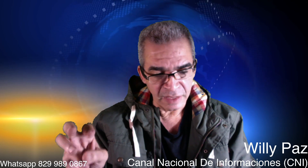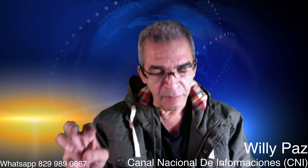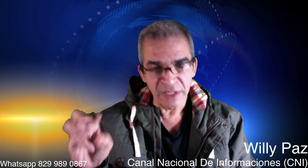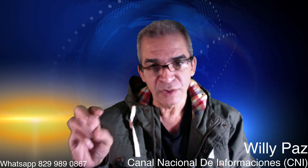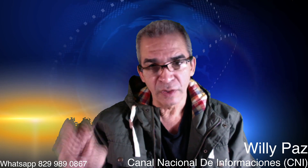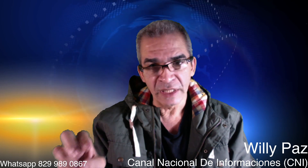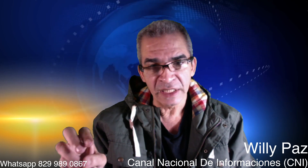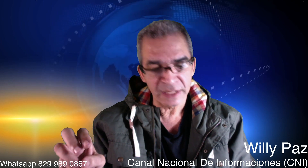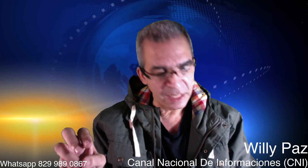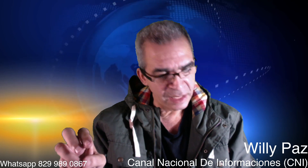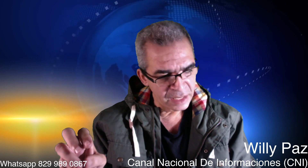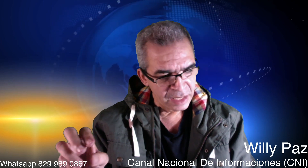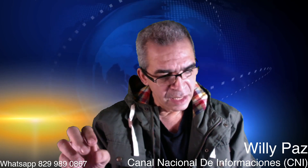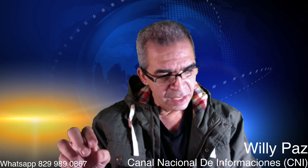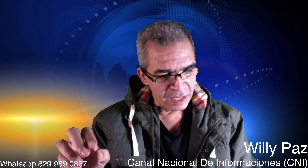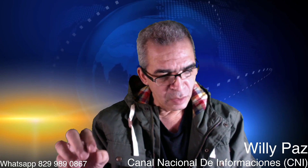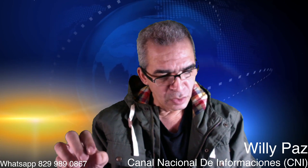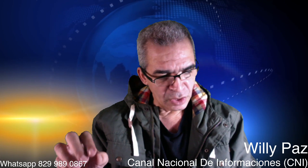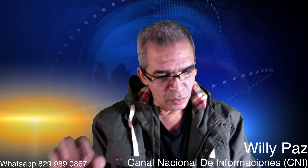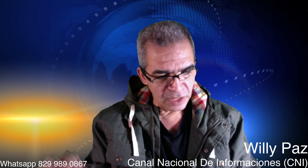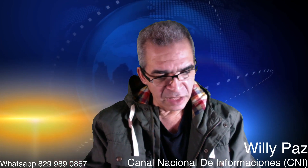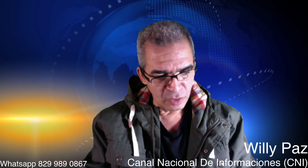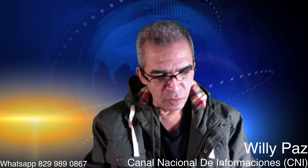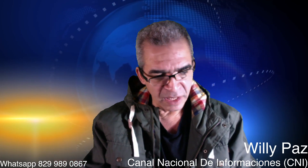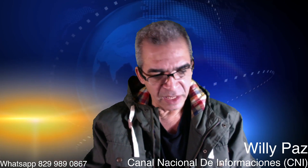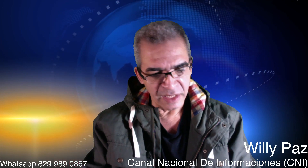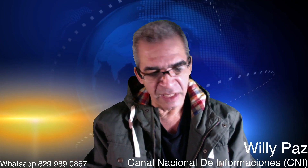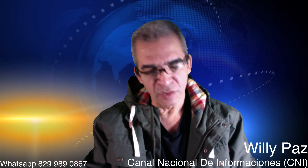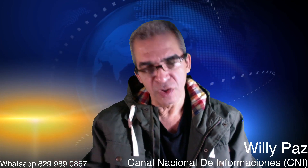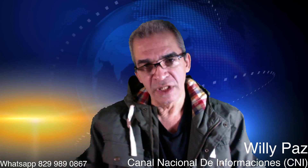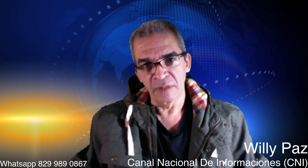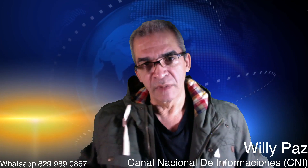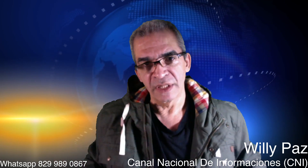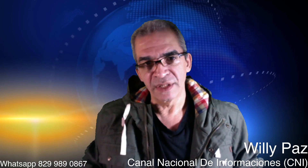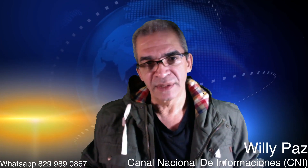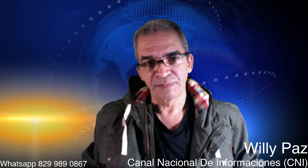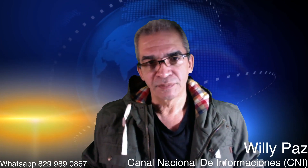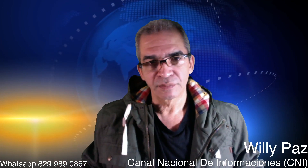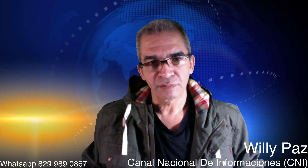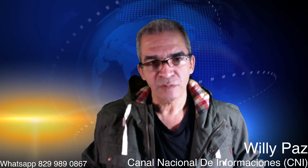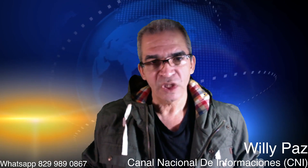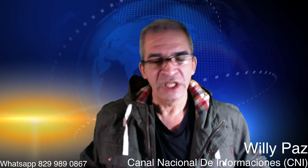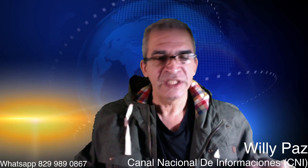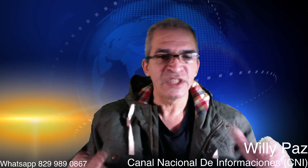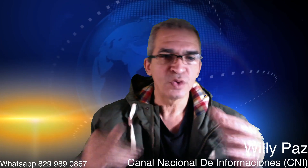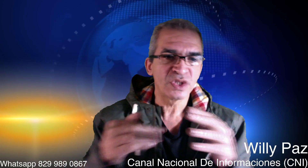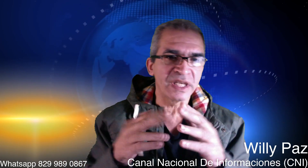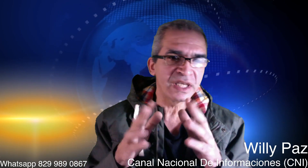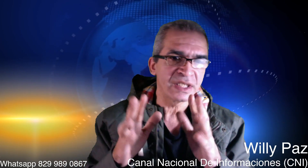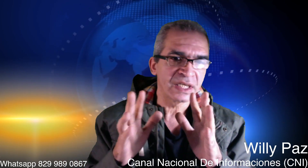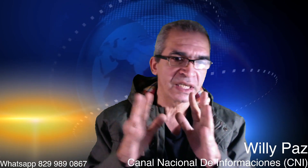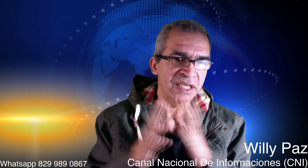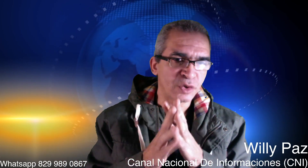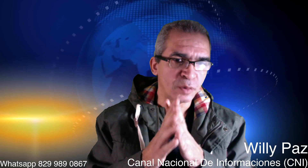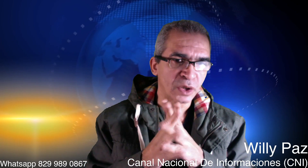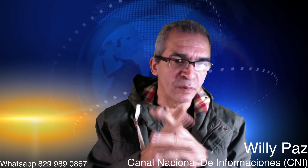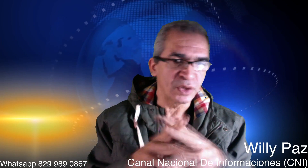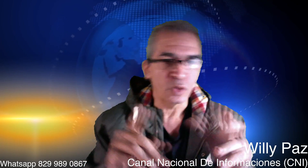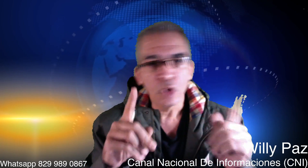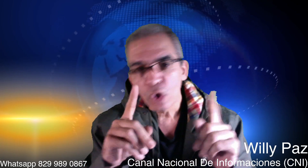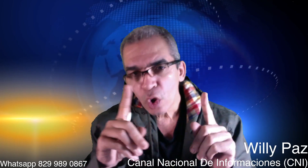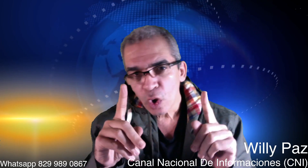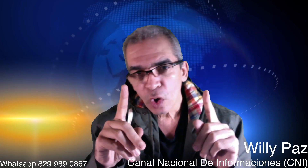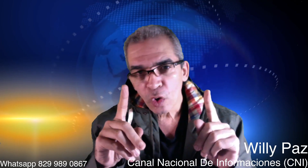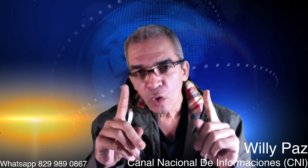integra, establece, organiza y constituye las normas que rigen la sociedad del país. Y si usted echa eso por el